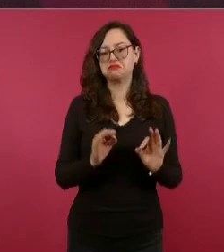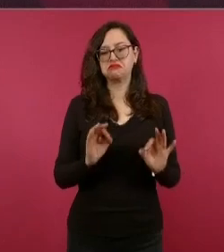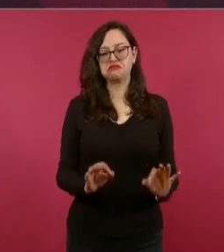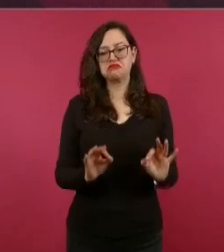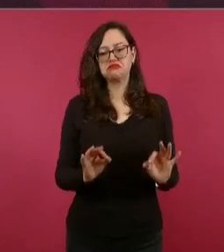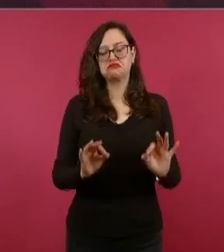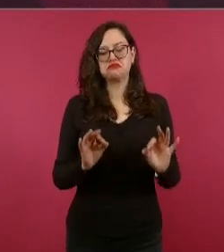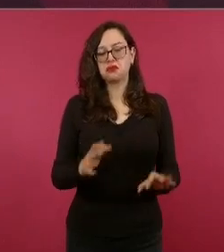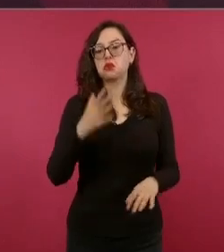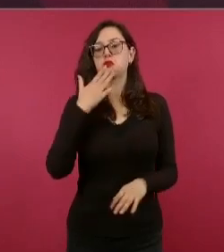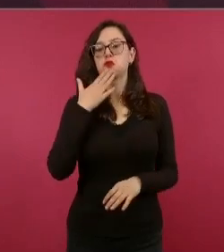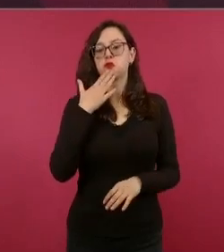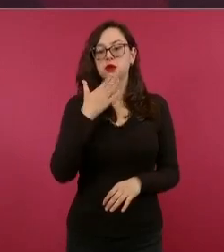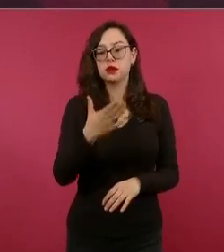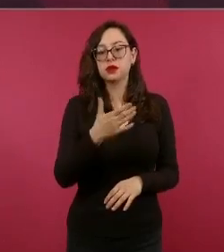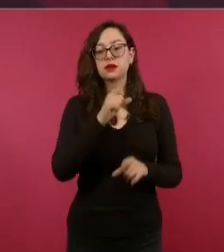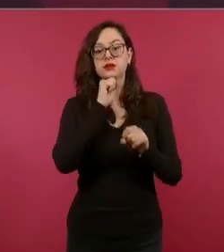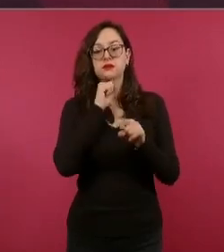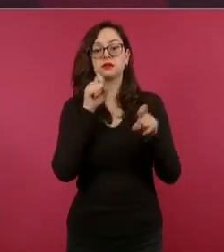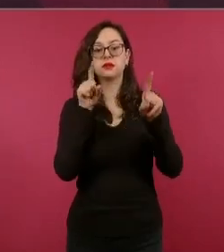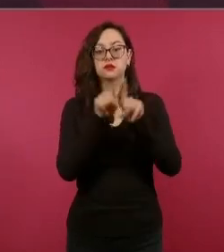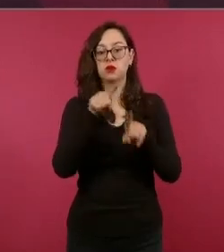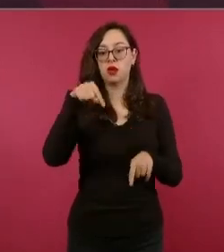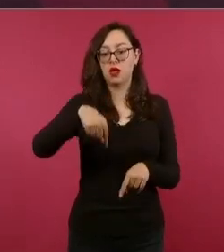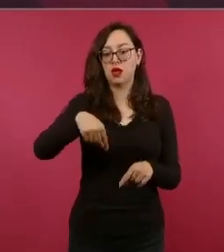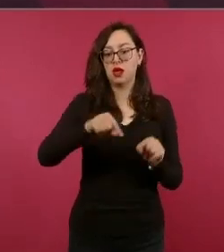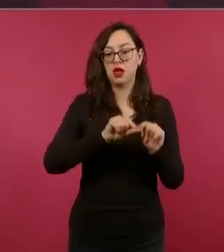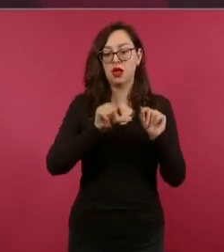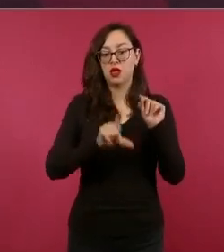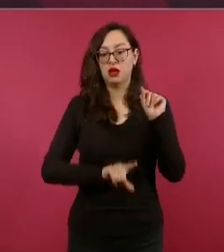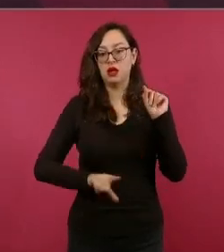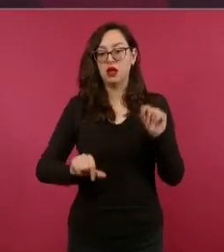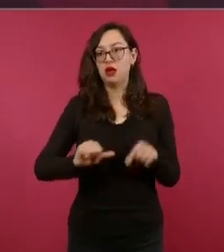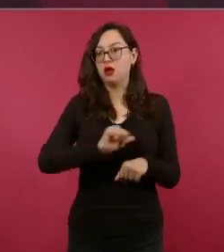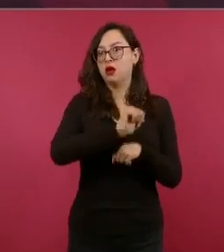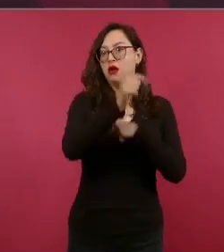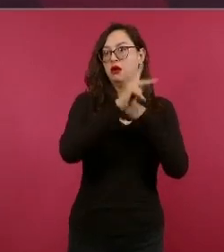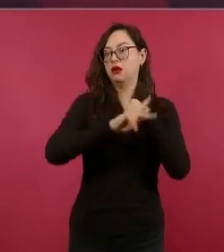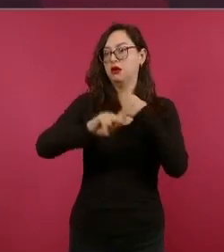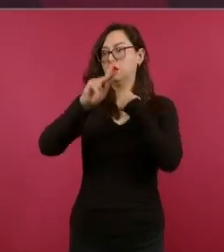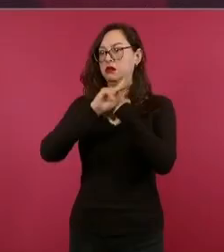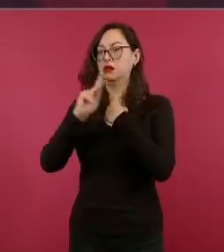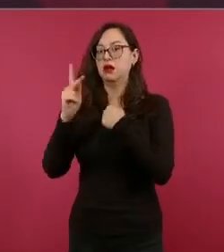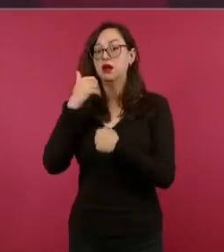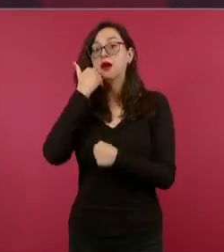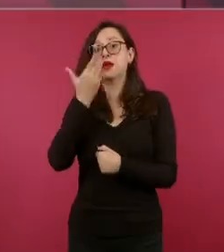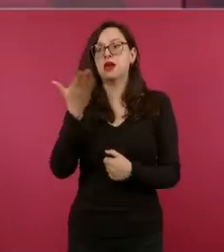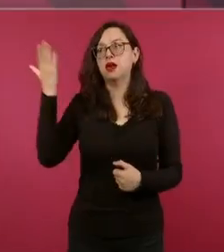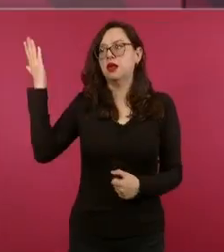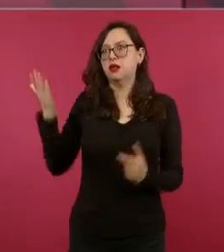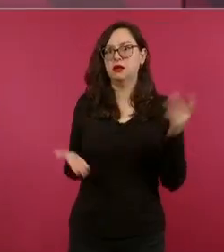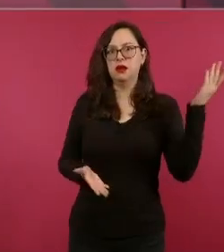está llegando mucha inversión foránea a México, como nunca.